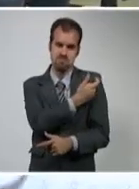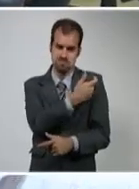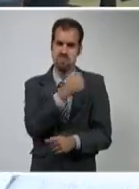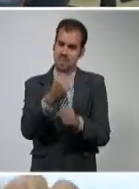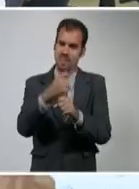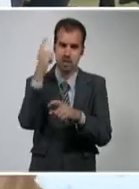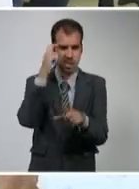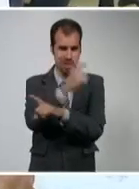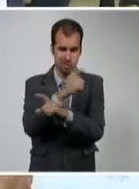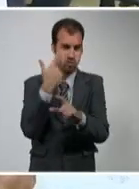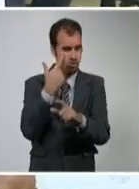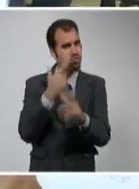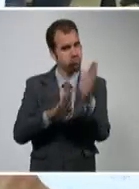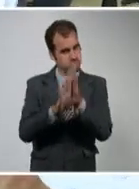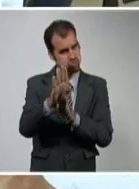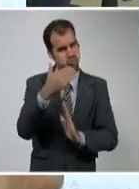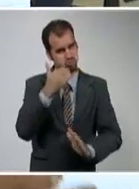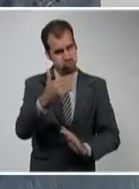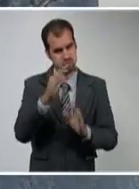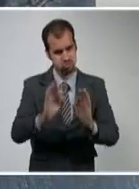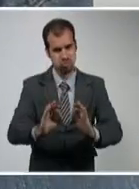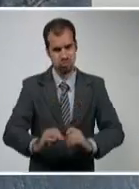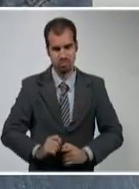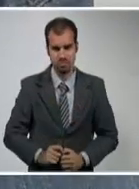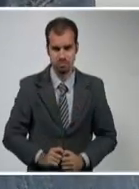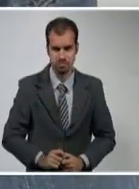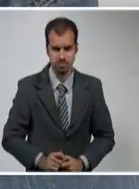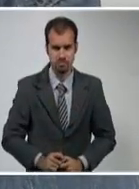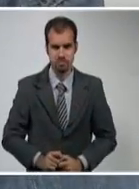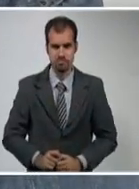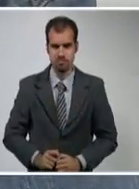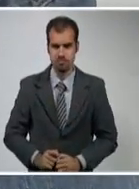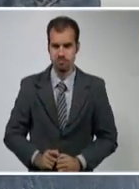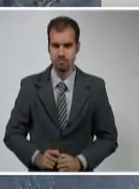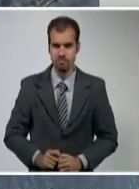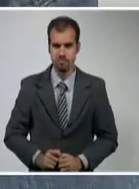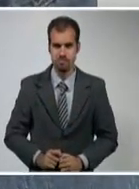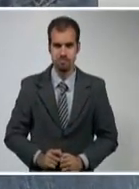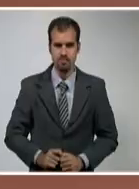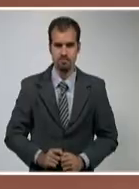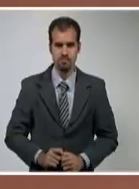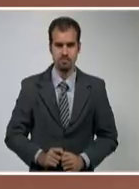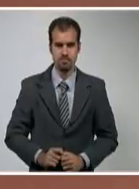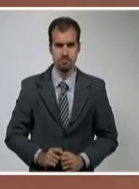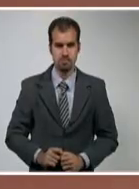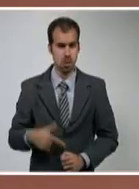científicos y sus resultados. Estoy aquí para la segunda y después para que venga.